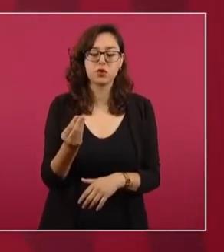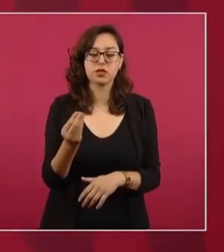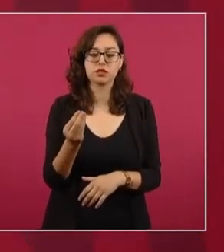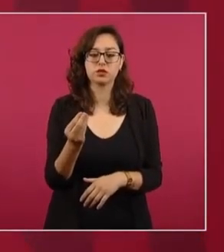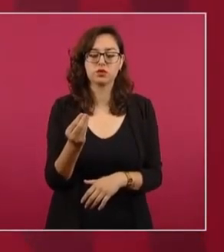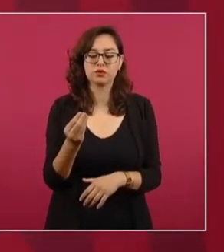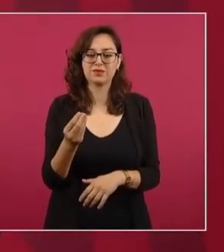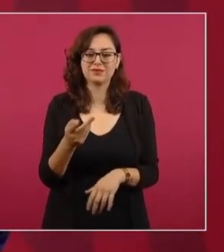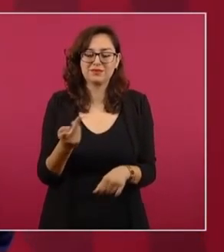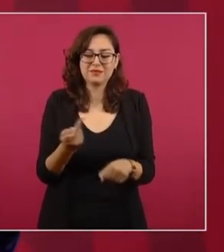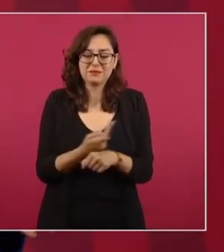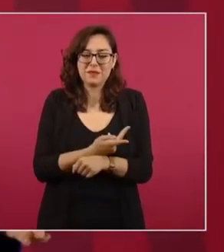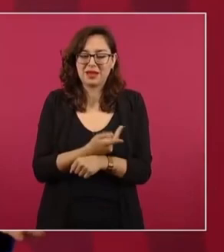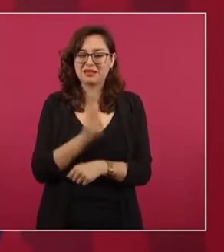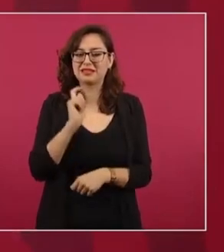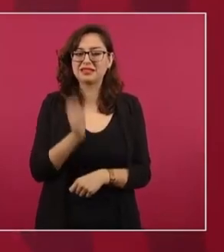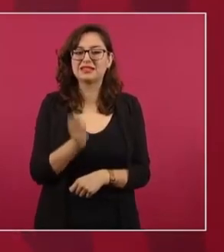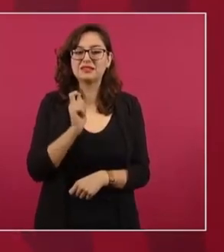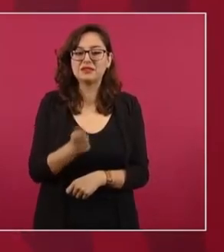¿dónde está